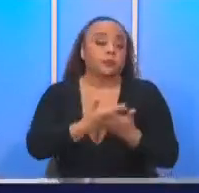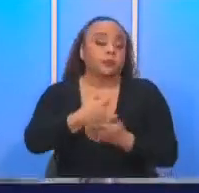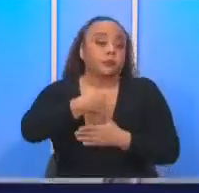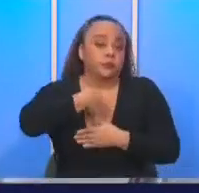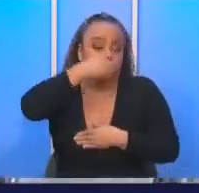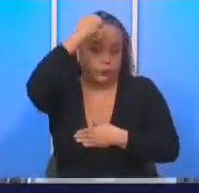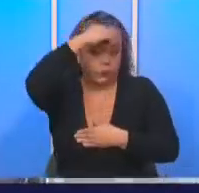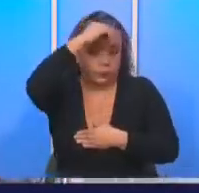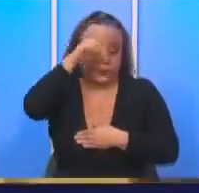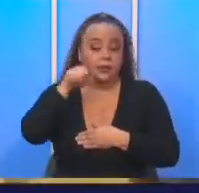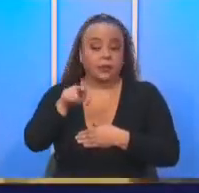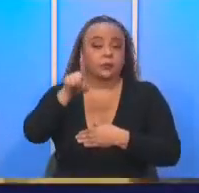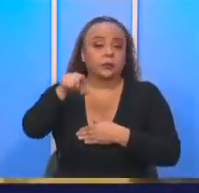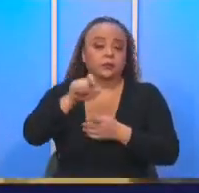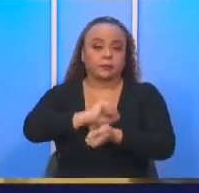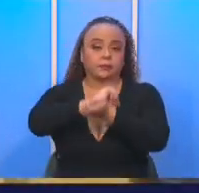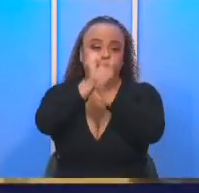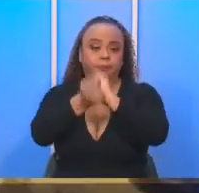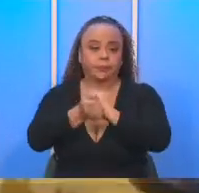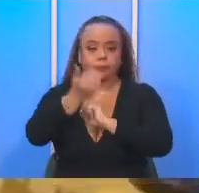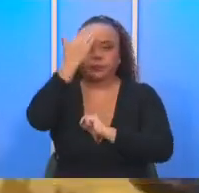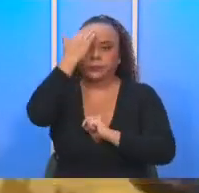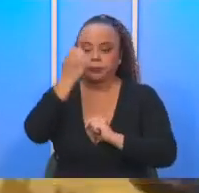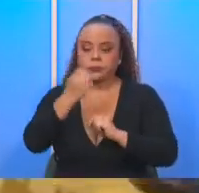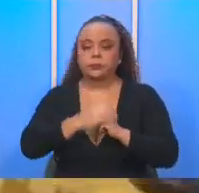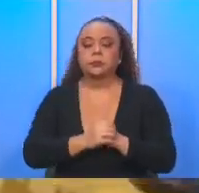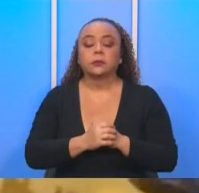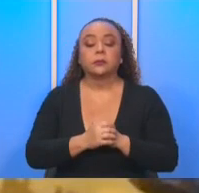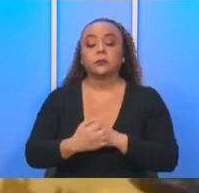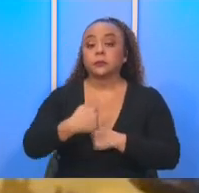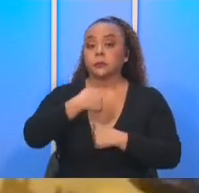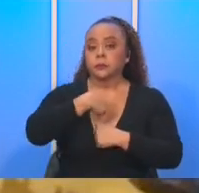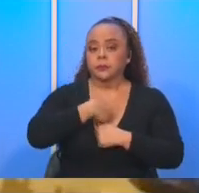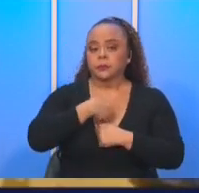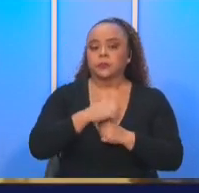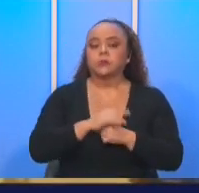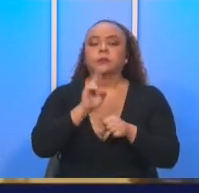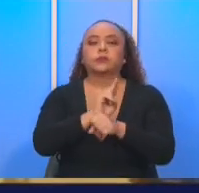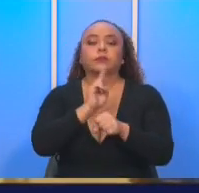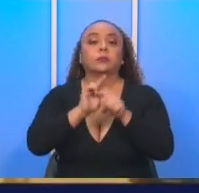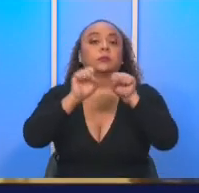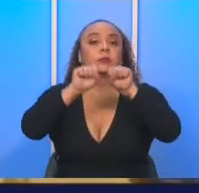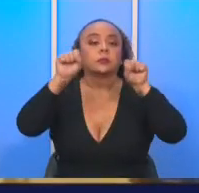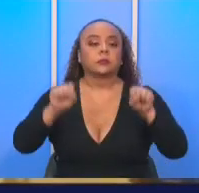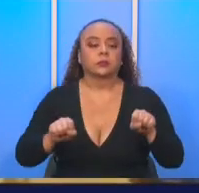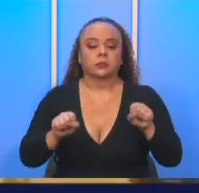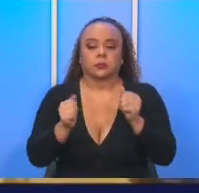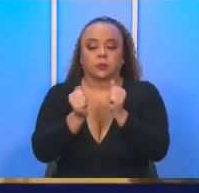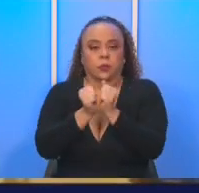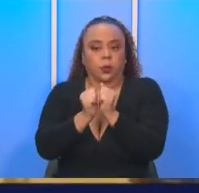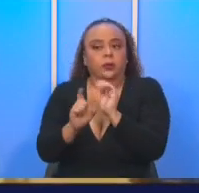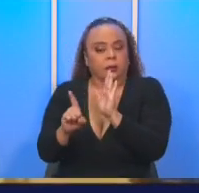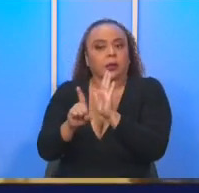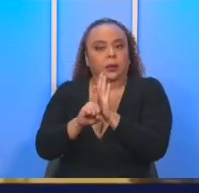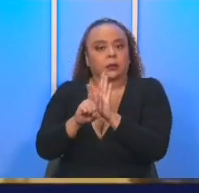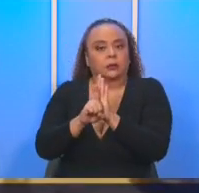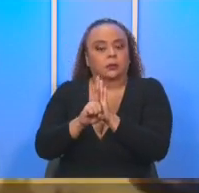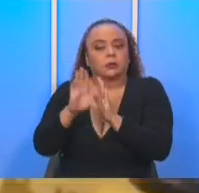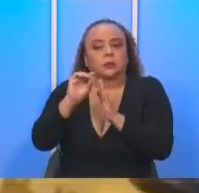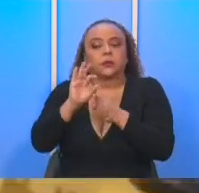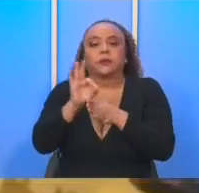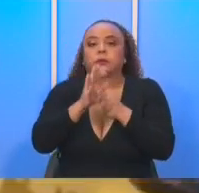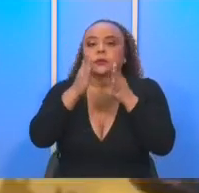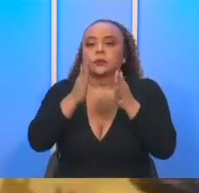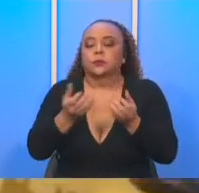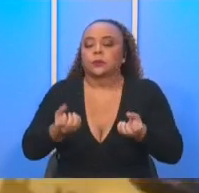del criterio de que esto debería cambiar. ¿Por qué? Porque cuando yo estoy usando el sistema, el derecho y poniendo